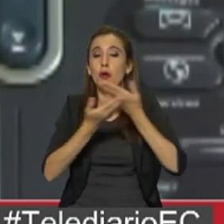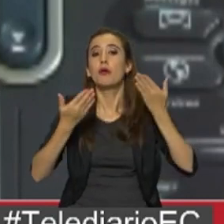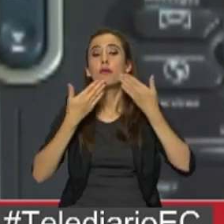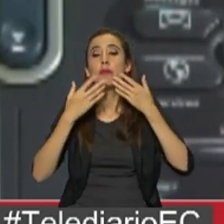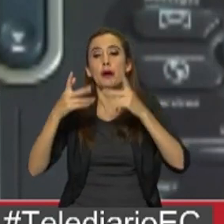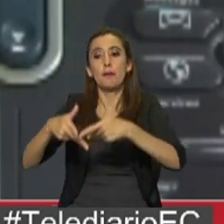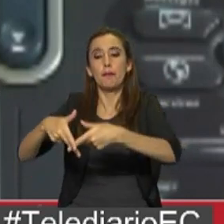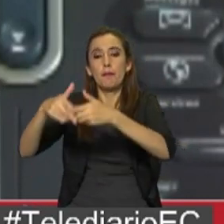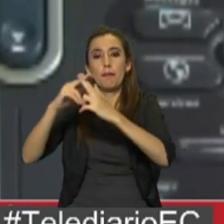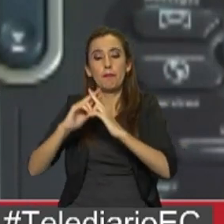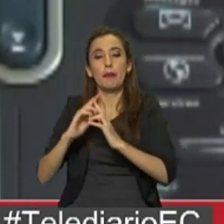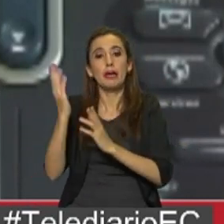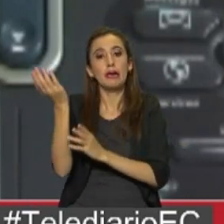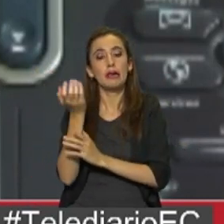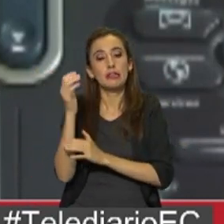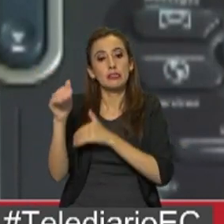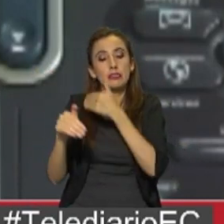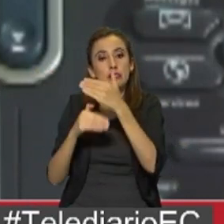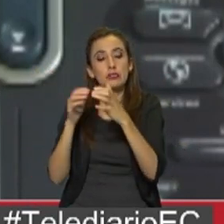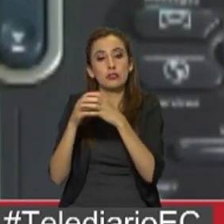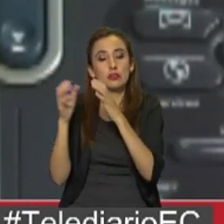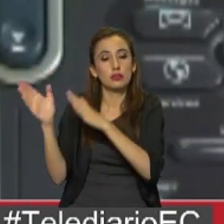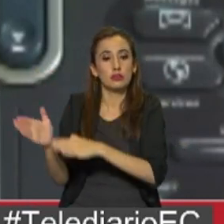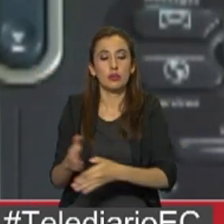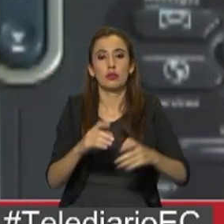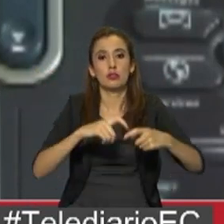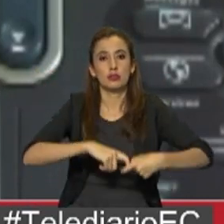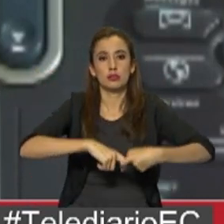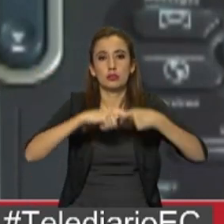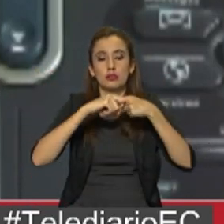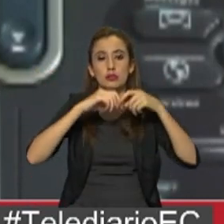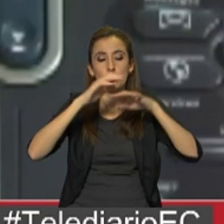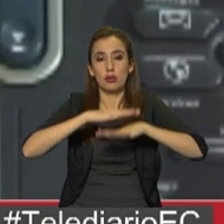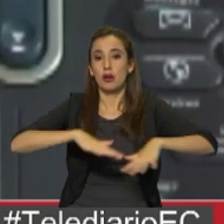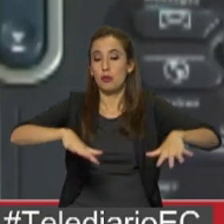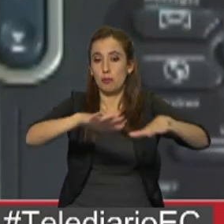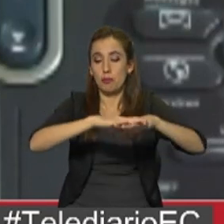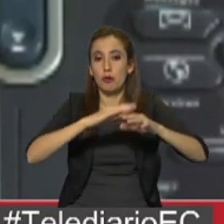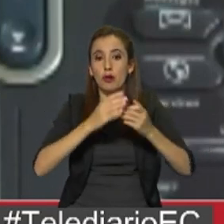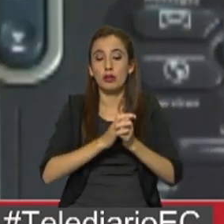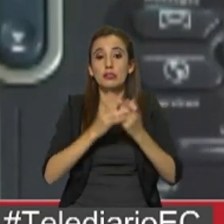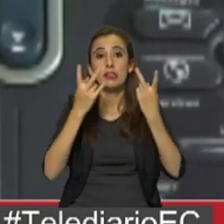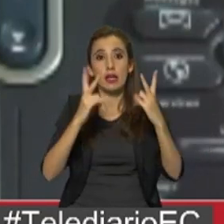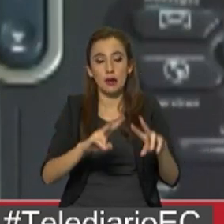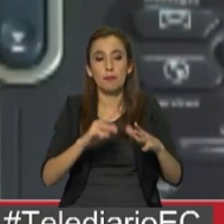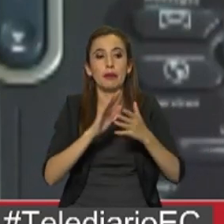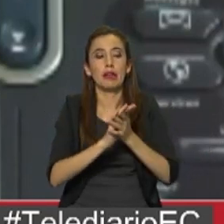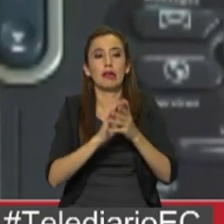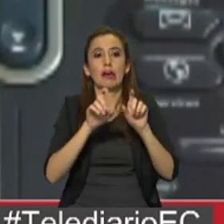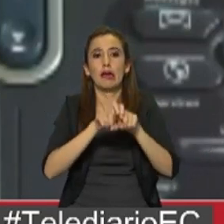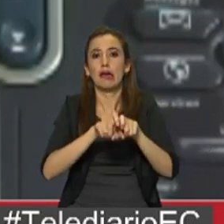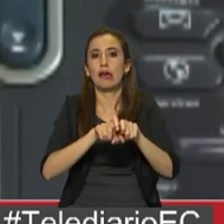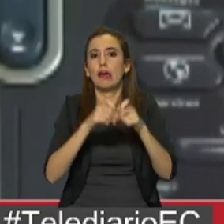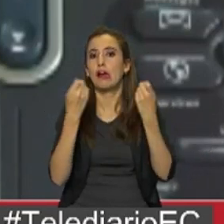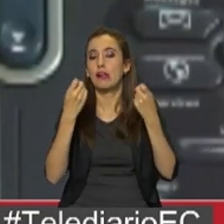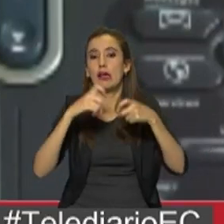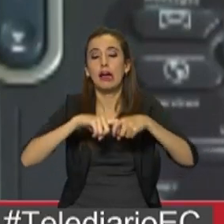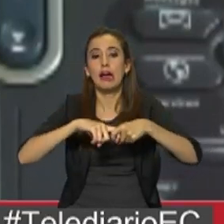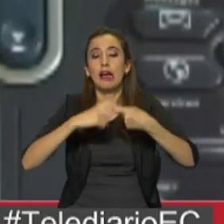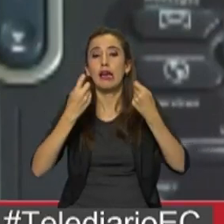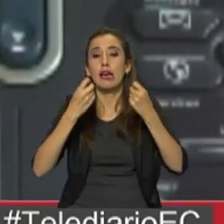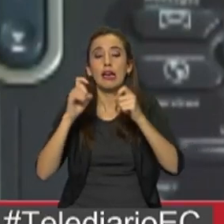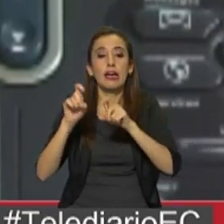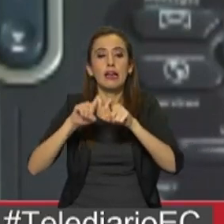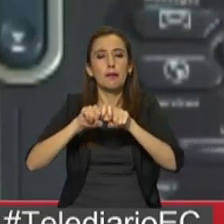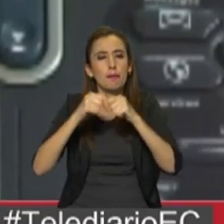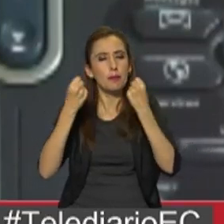pendientes de aprobación suspendidos del número de cuenta para acreditar el desbloqueo de las claves y ya estamos atendiendo a más